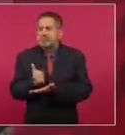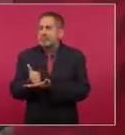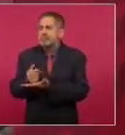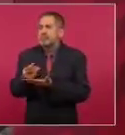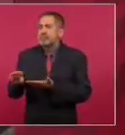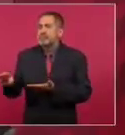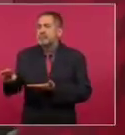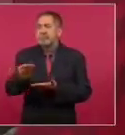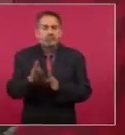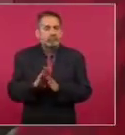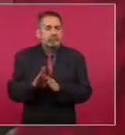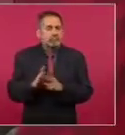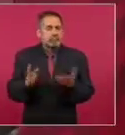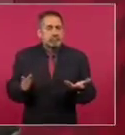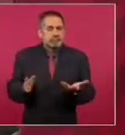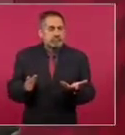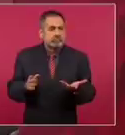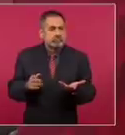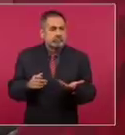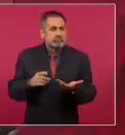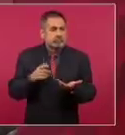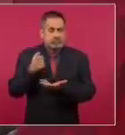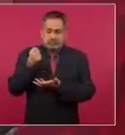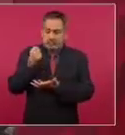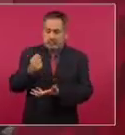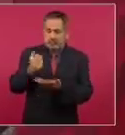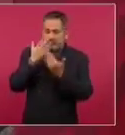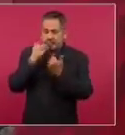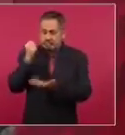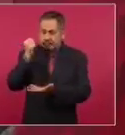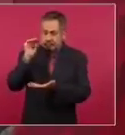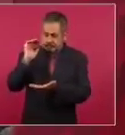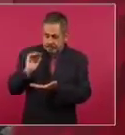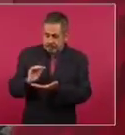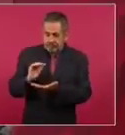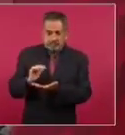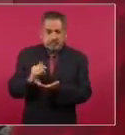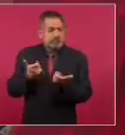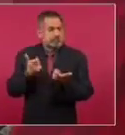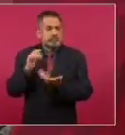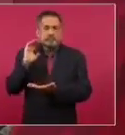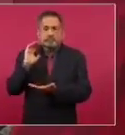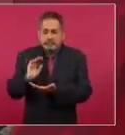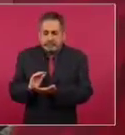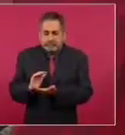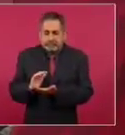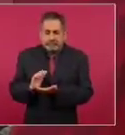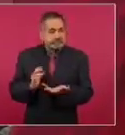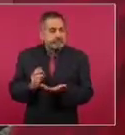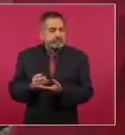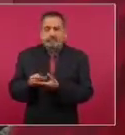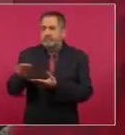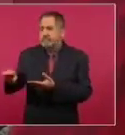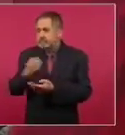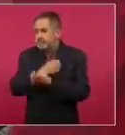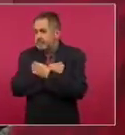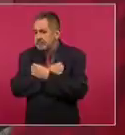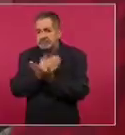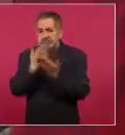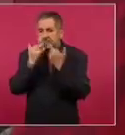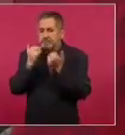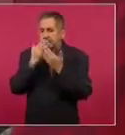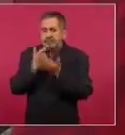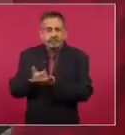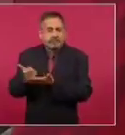para la hacienda pública, menos presupuesto, menos recursos para la educación, para la